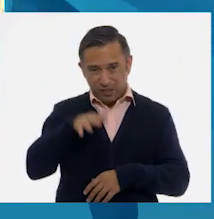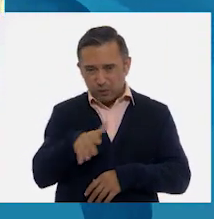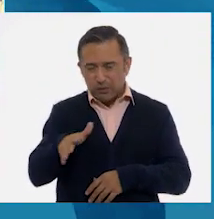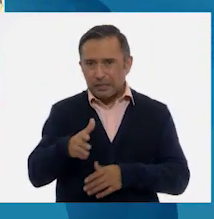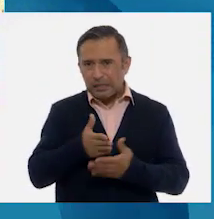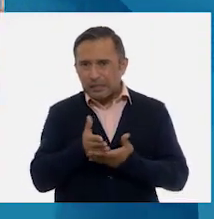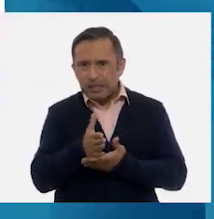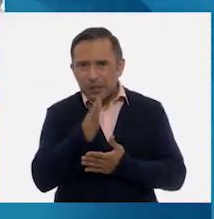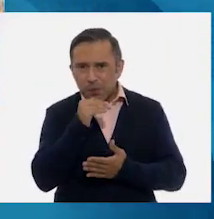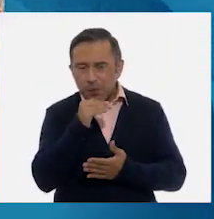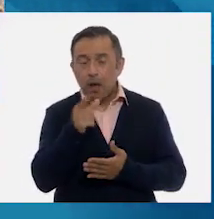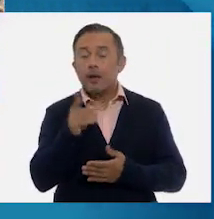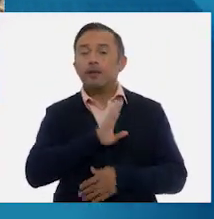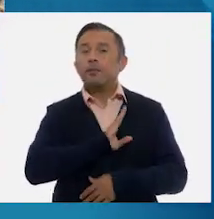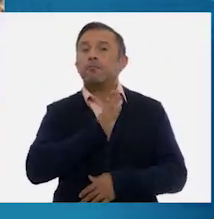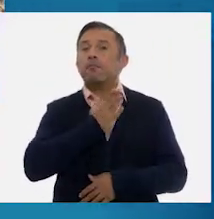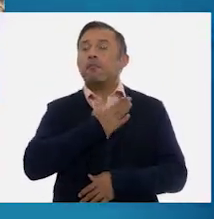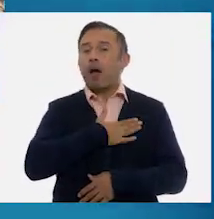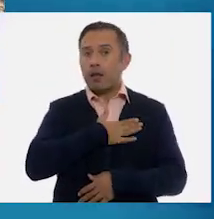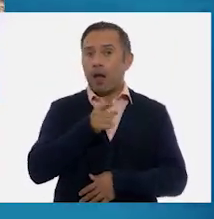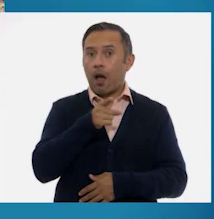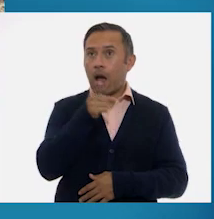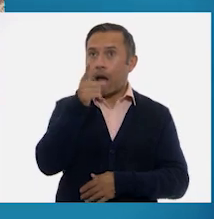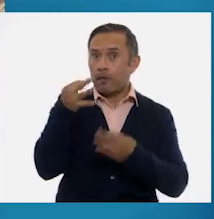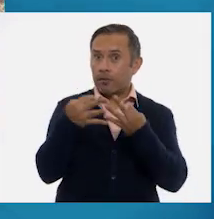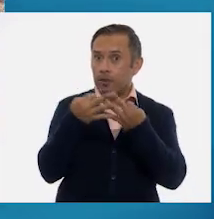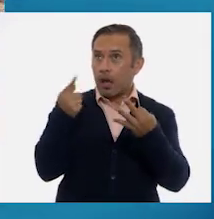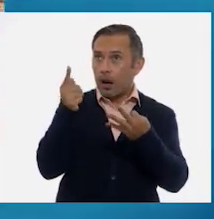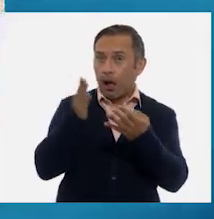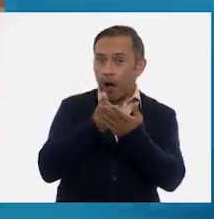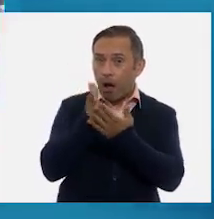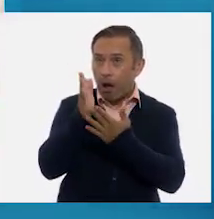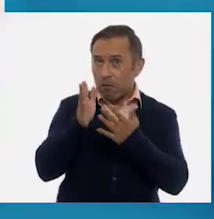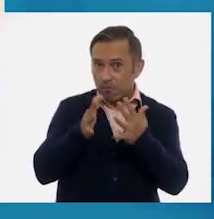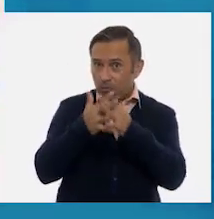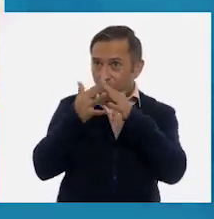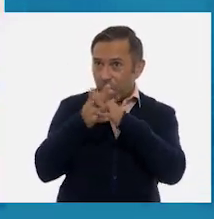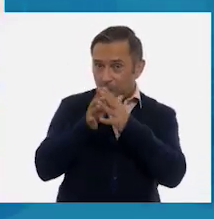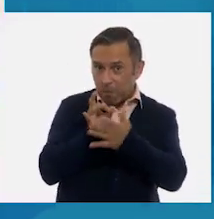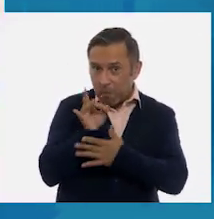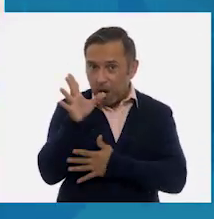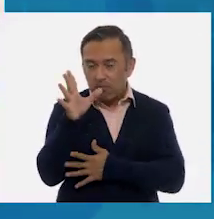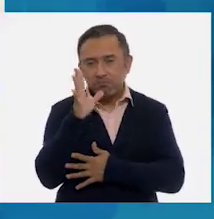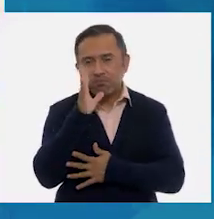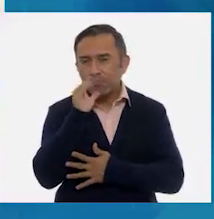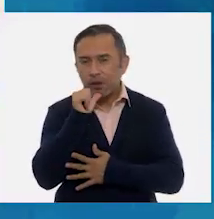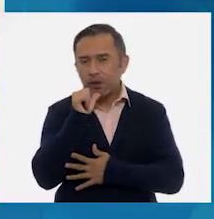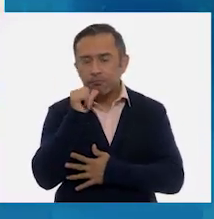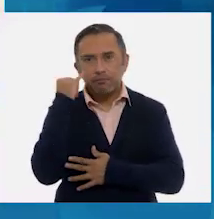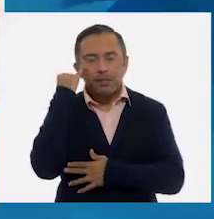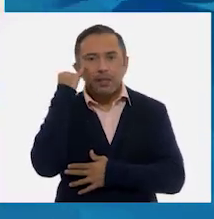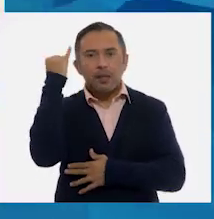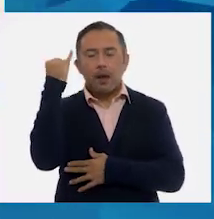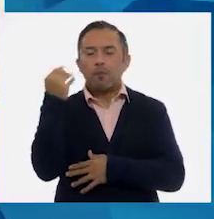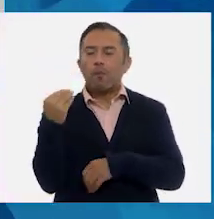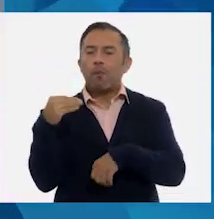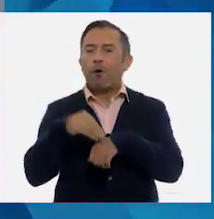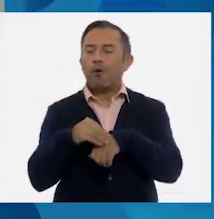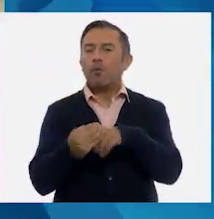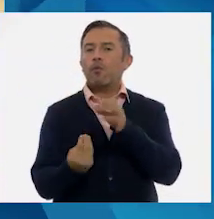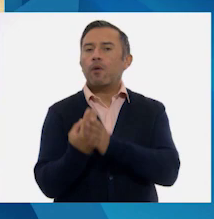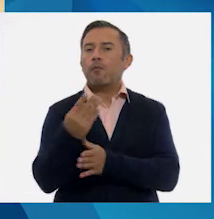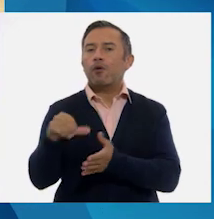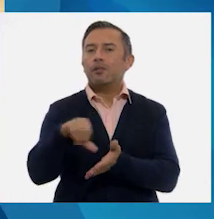españoles no pudieron someter esos territorios, por lo que su táctica fue fundar centros de población. Así